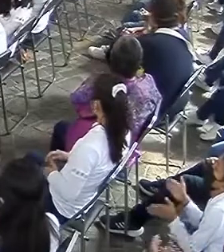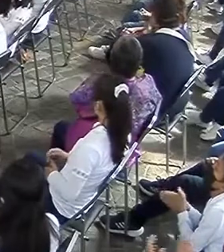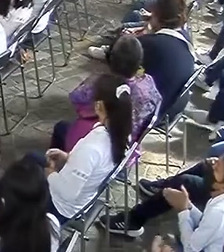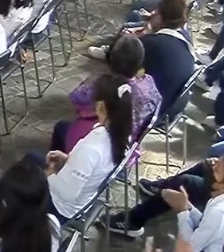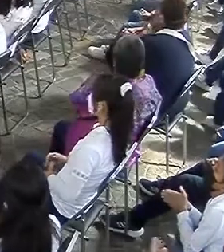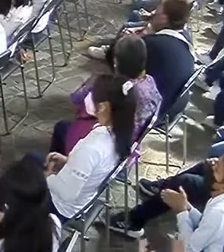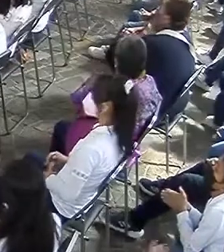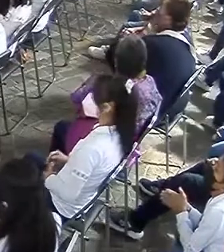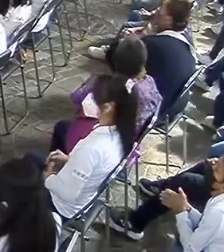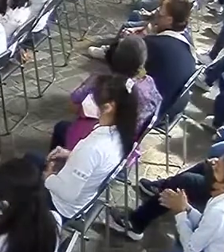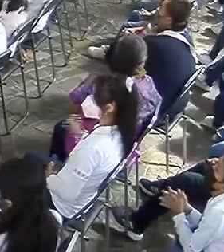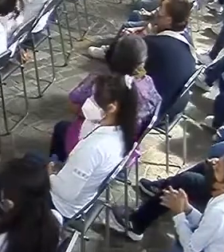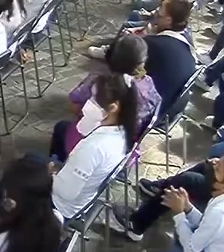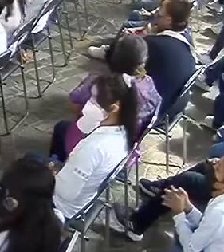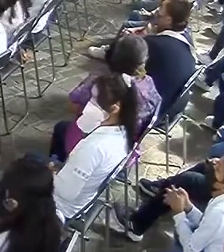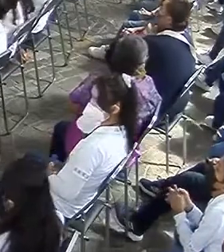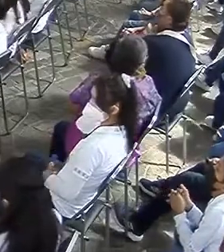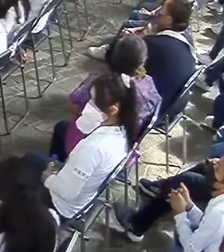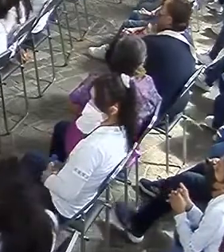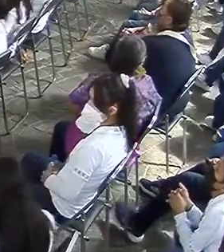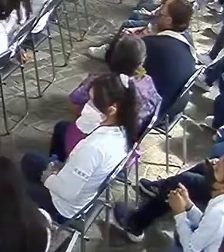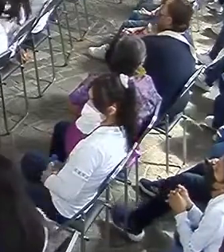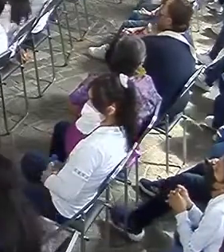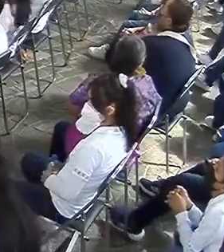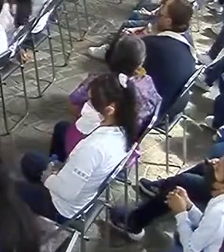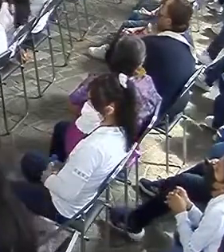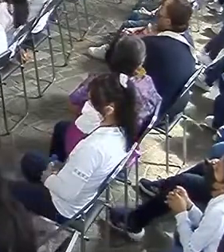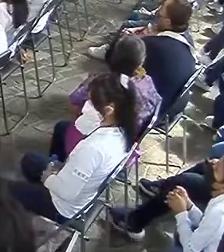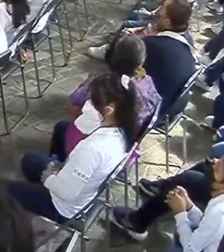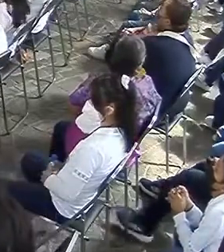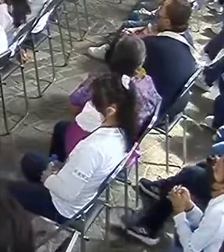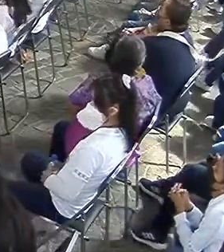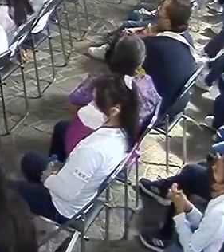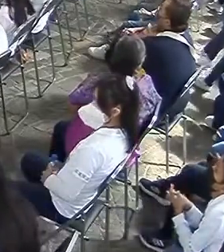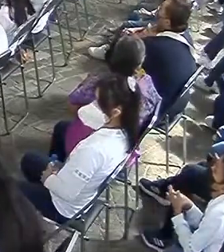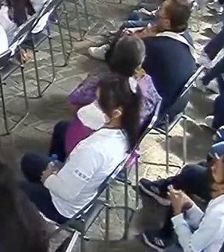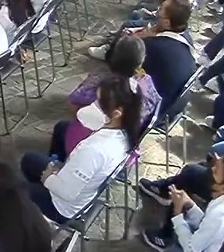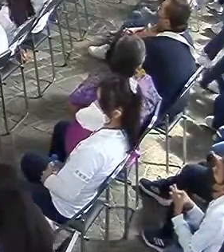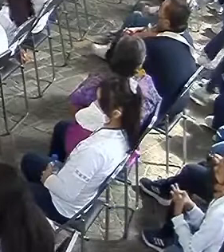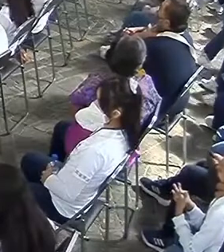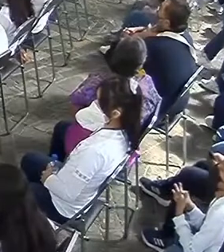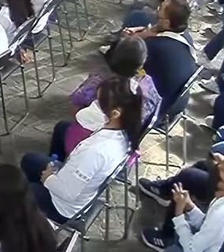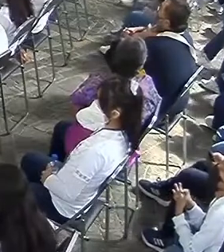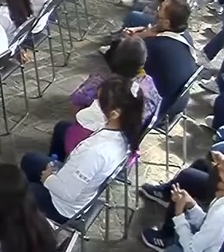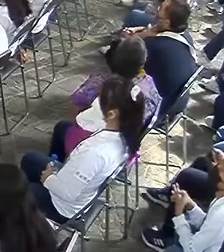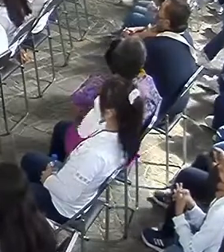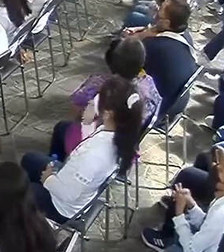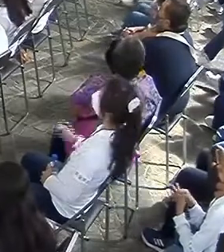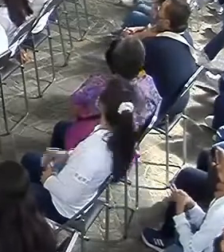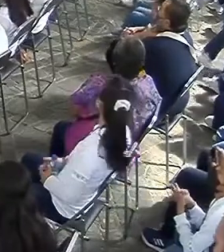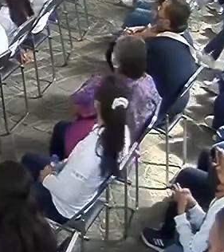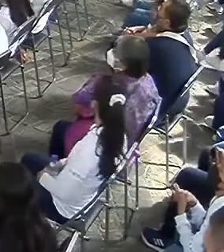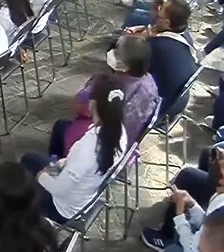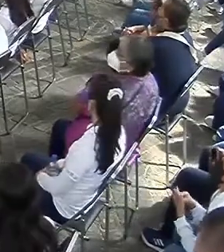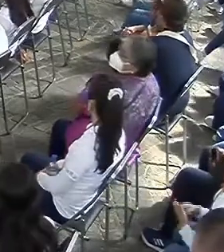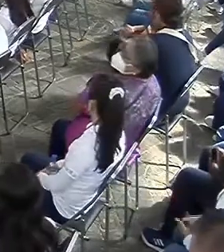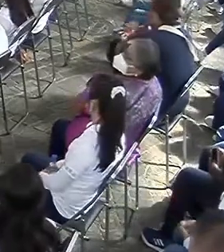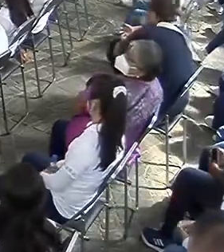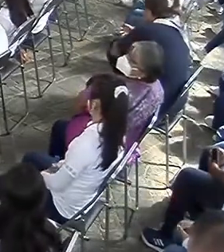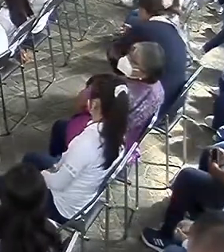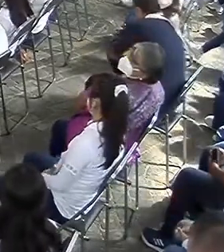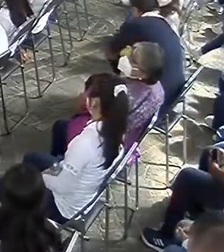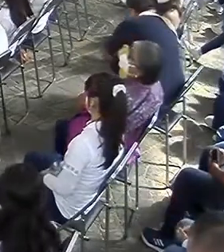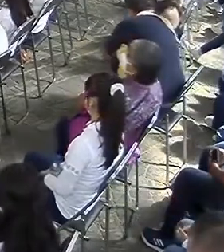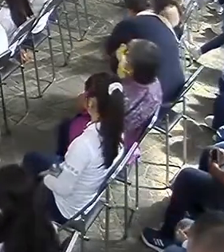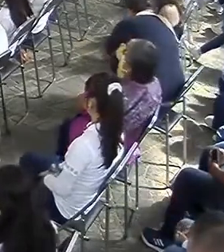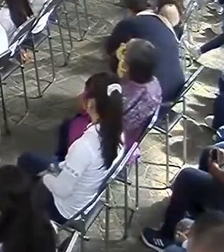de danza Cosijoesa de la Villa de Sachila, que nos deleitaron con esta manifestación popular de nuestra región oaxaqueña,